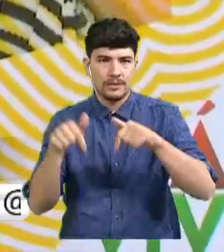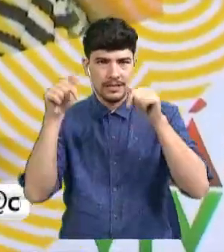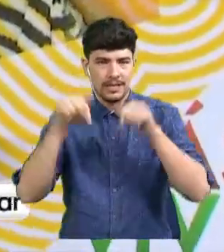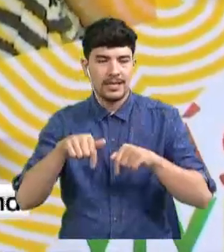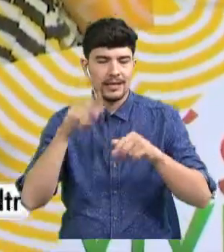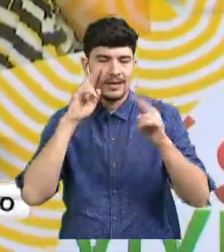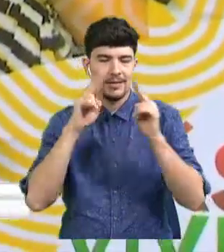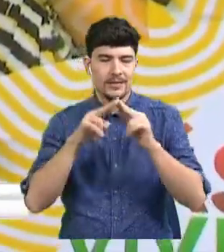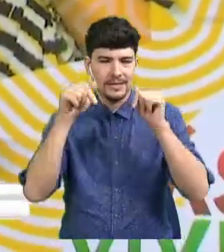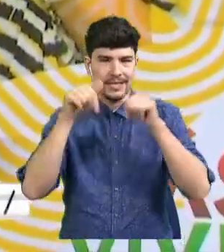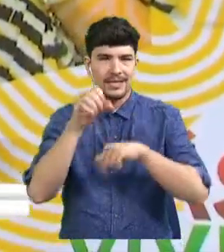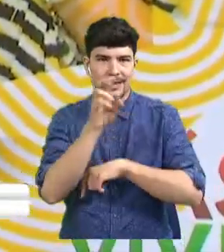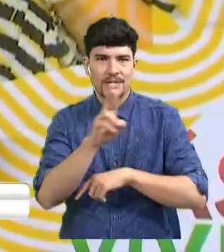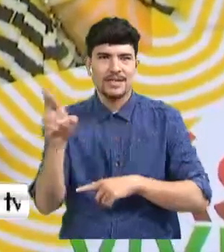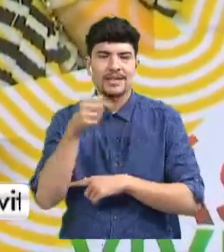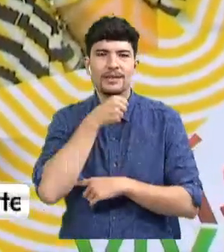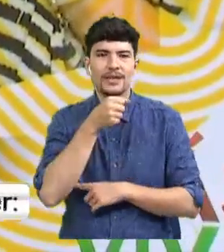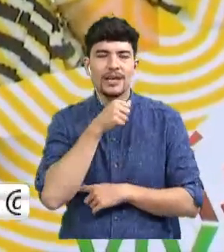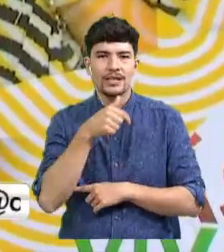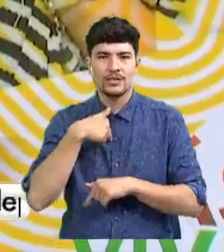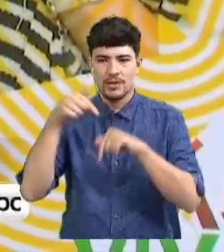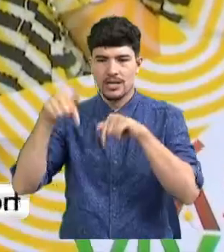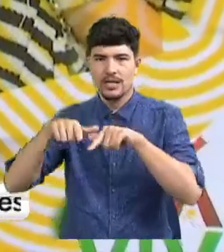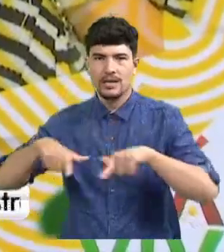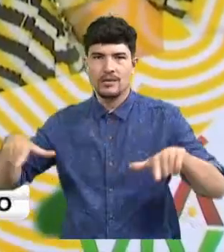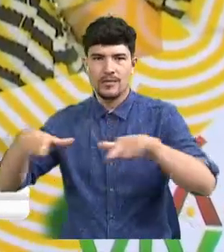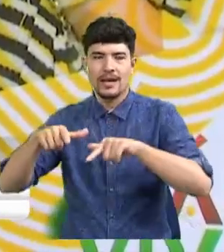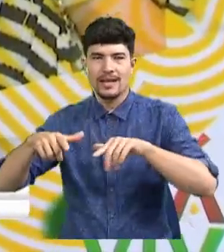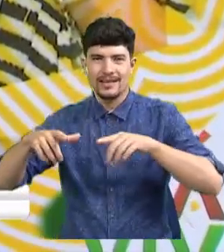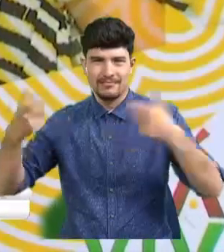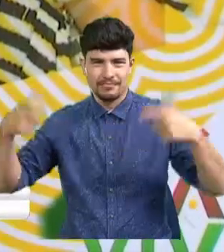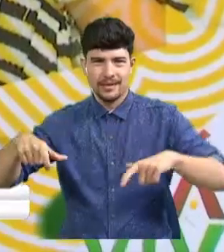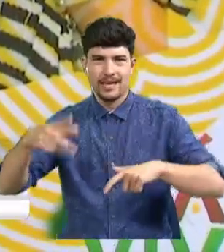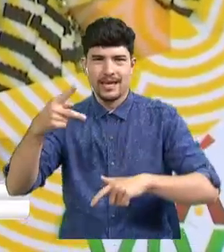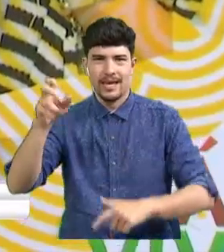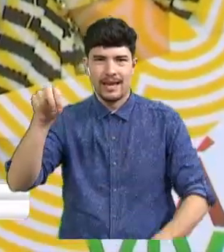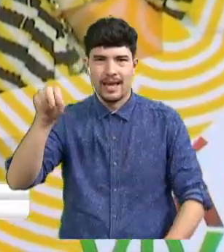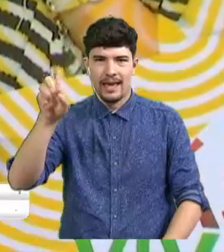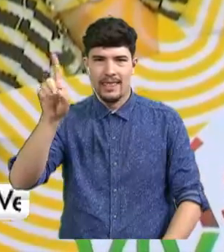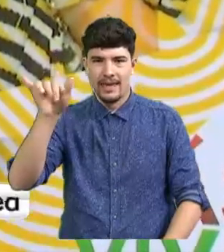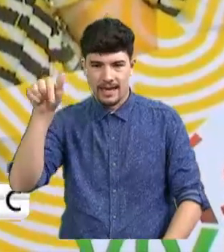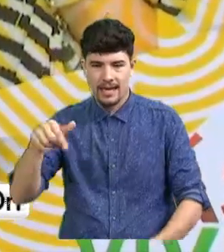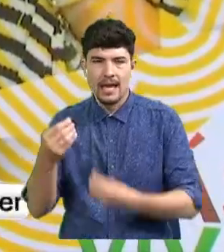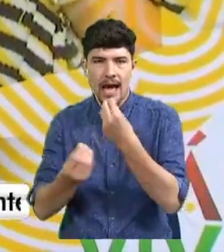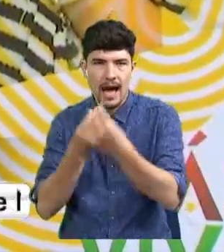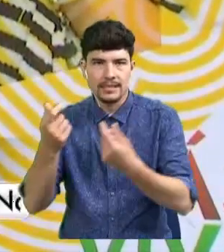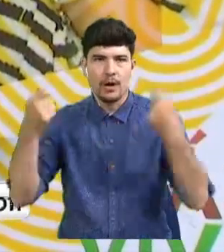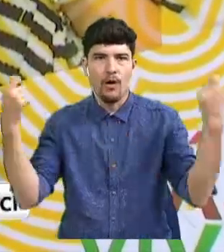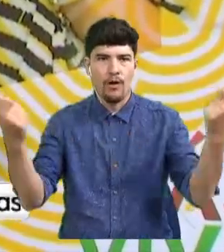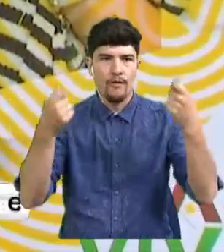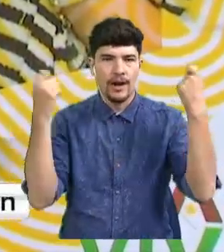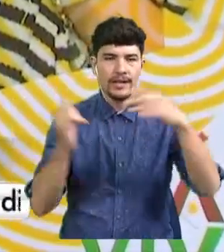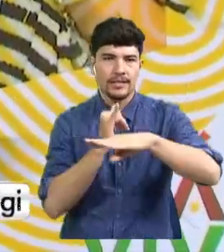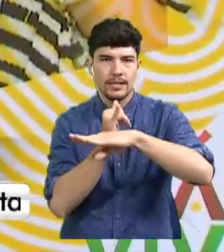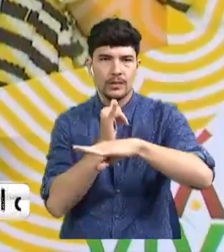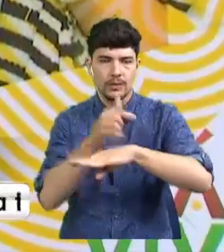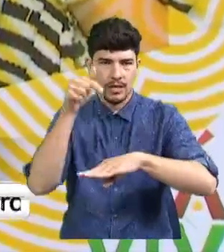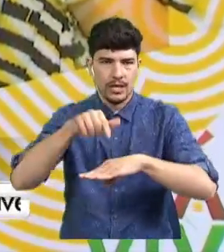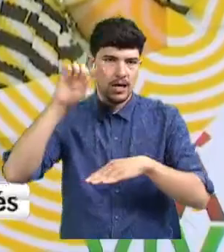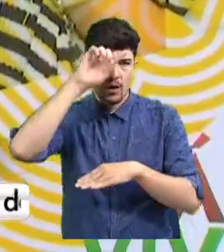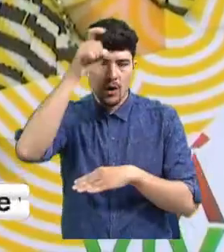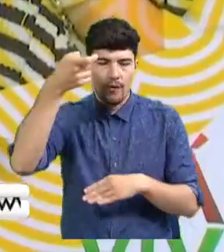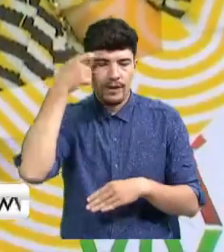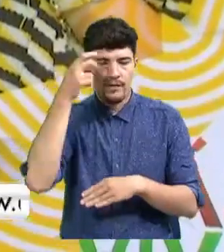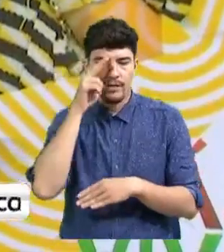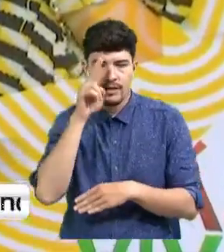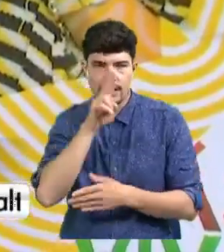este momento del Canal TRO. Yo me encuentro en otro de los puntos de la cancha, el Kennedy, donde se lleva a cabo toda la oferta institucional del gobierno de Santander